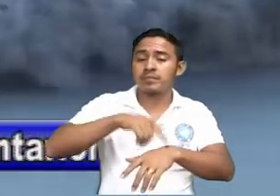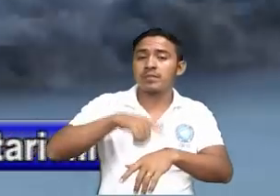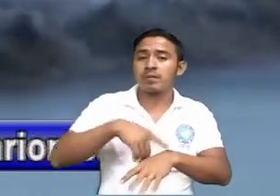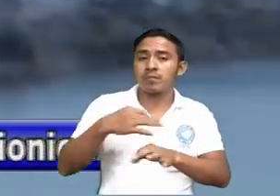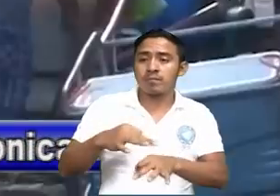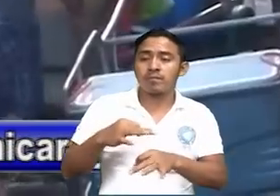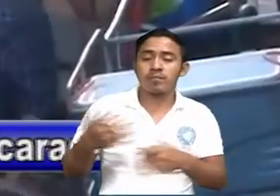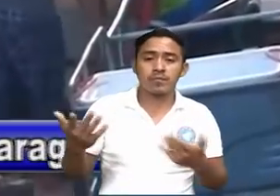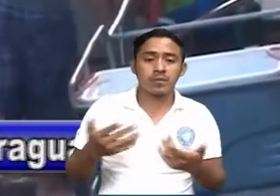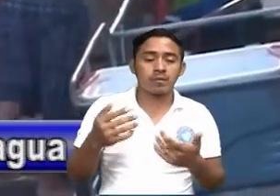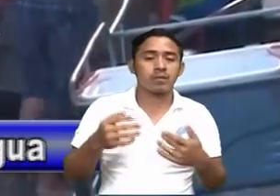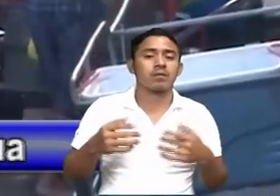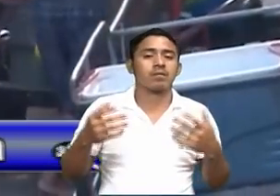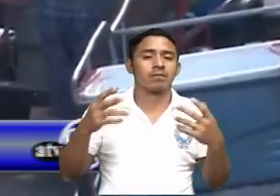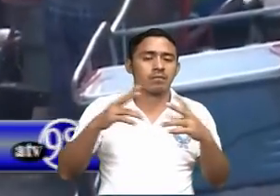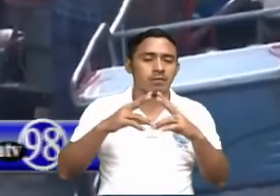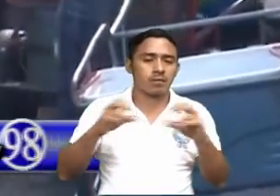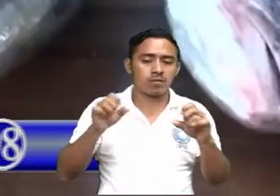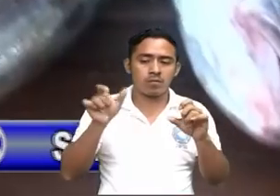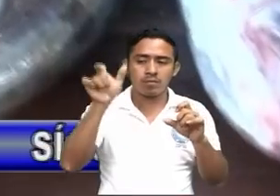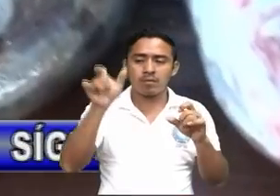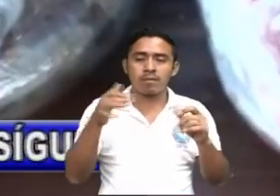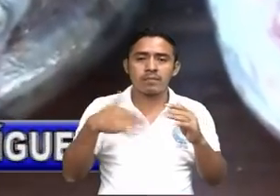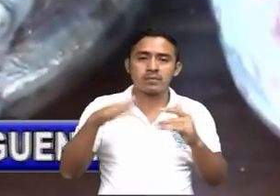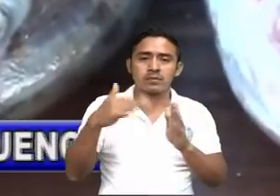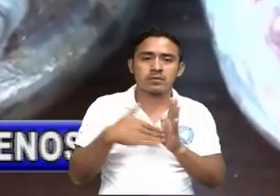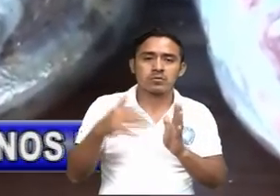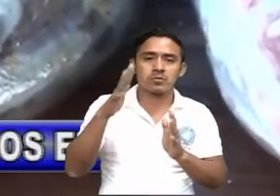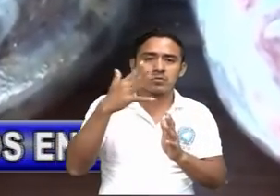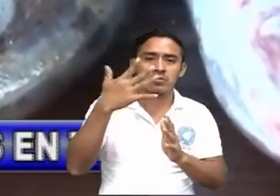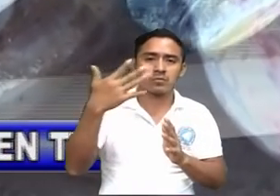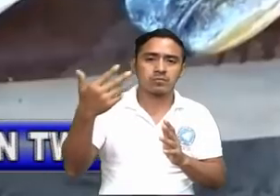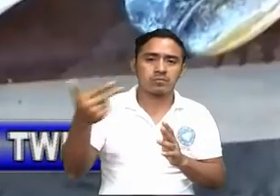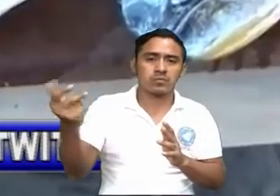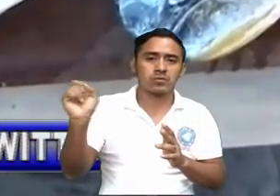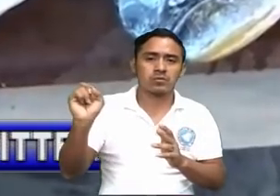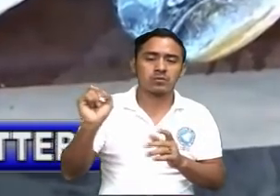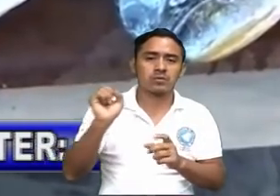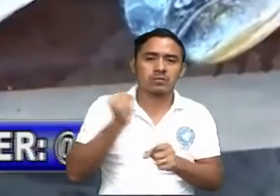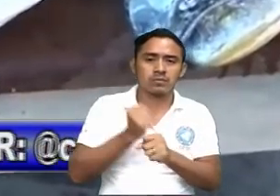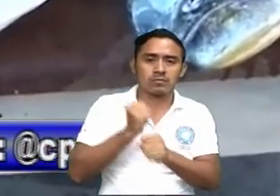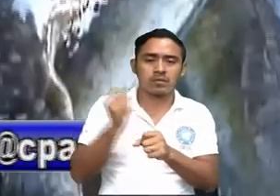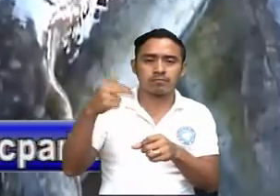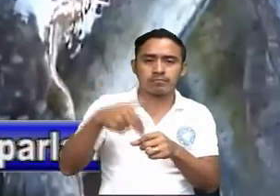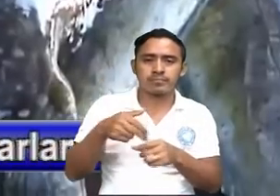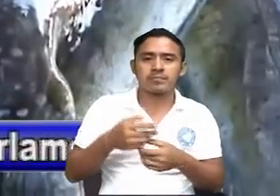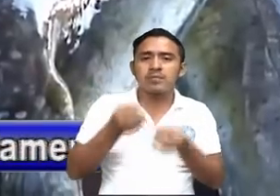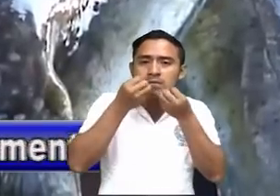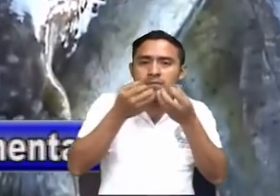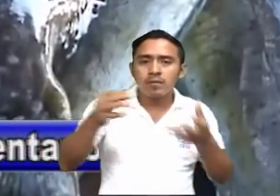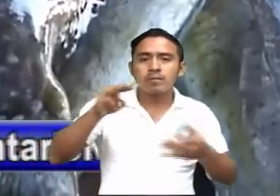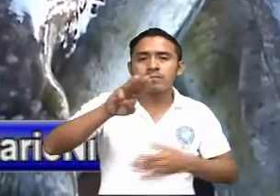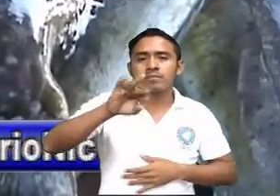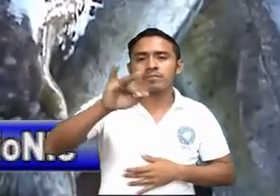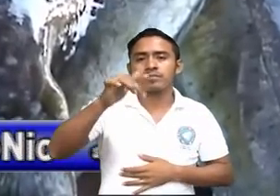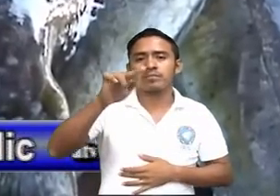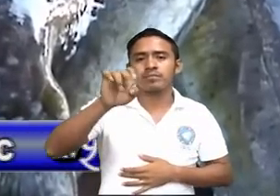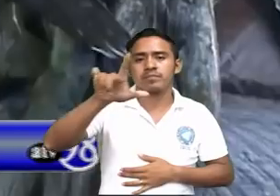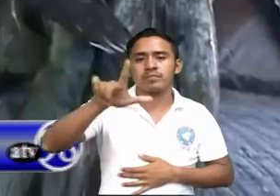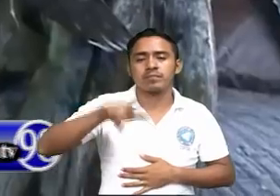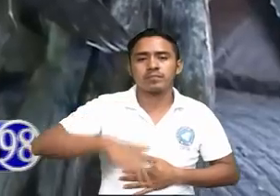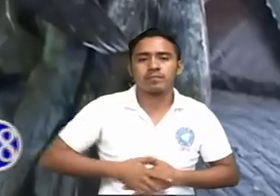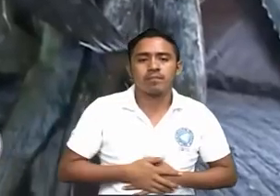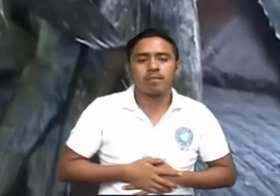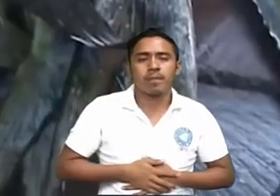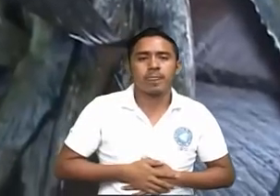esta importante región del país más de 5.800 empleos directos. Para el canal parlamentario, les informó